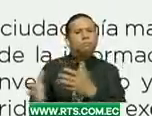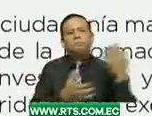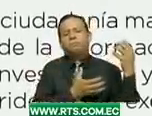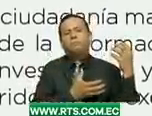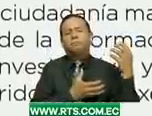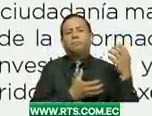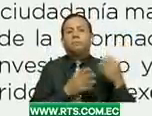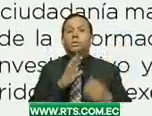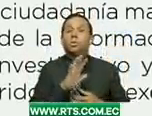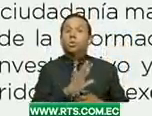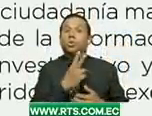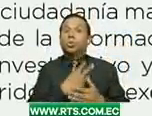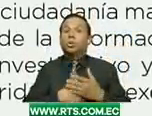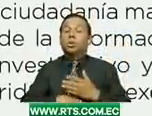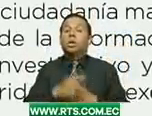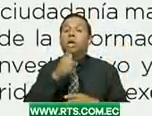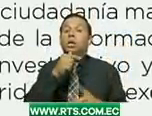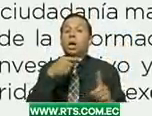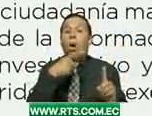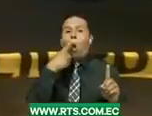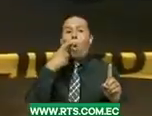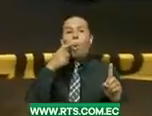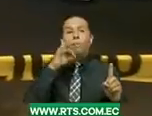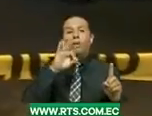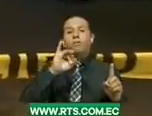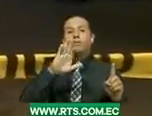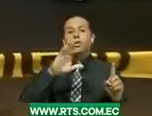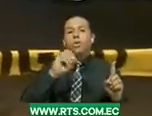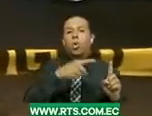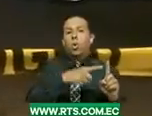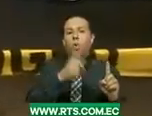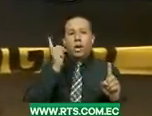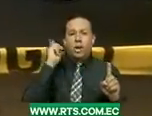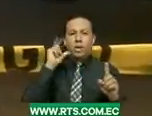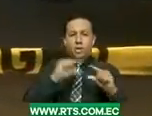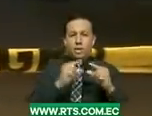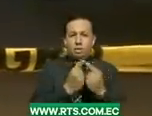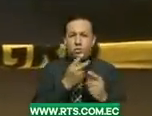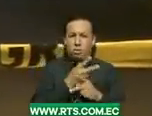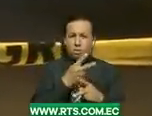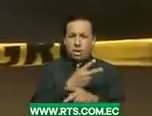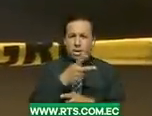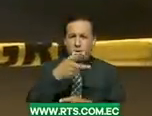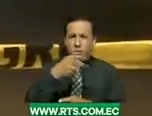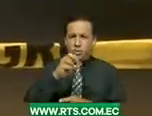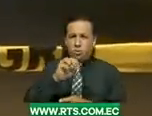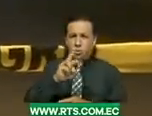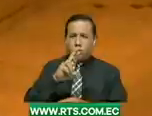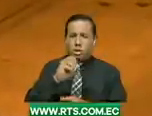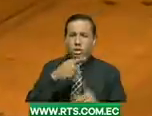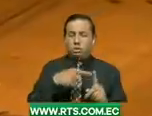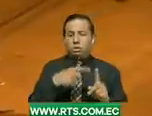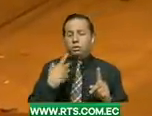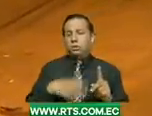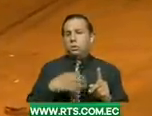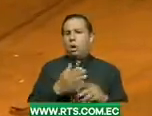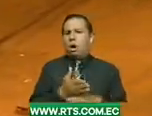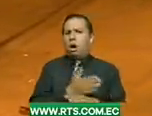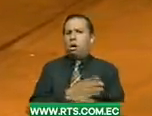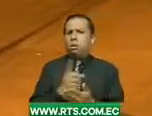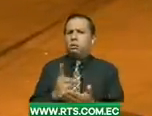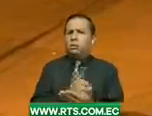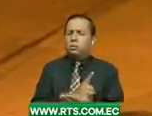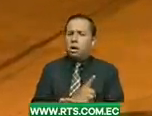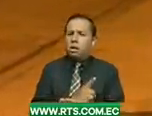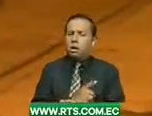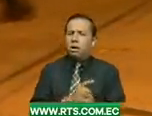mantener la calma y sigilo en el manejo de la información del caso, que investigan bajo reserva el móvil del secuestro que ocurrió a menos de una semana de los